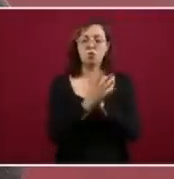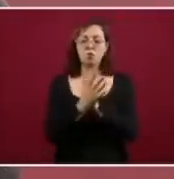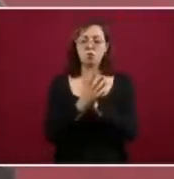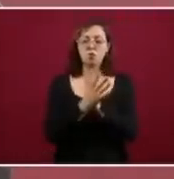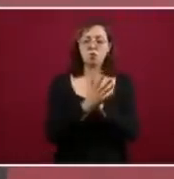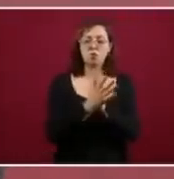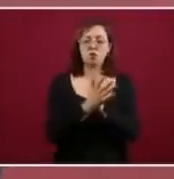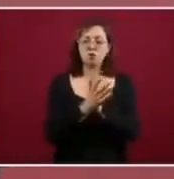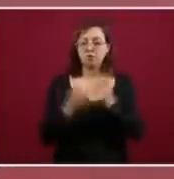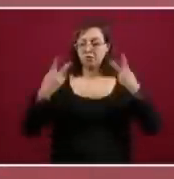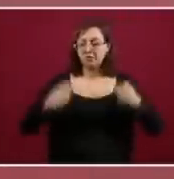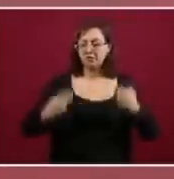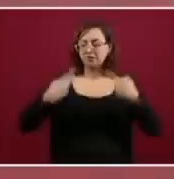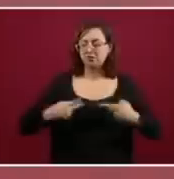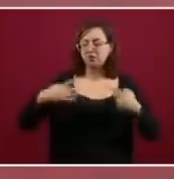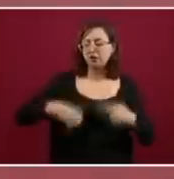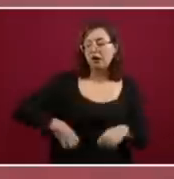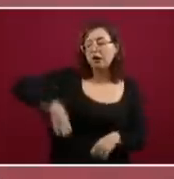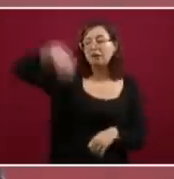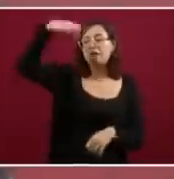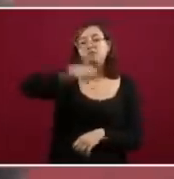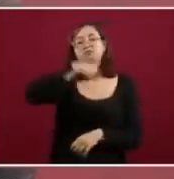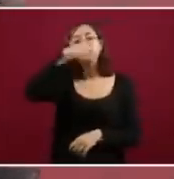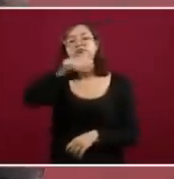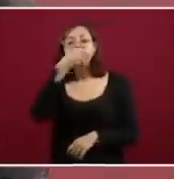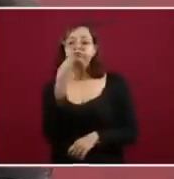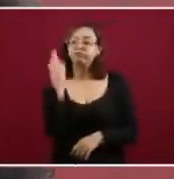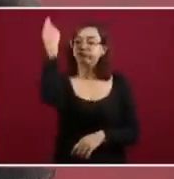de los adultos mayores a la pensión